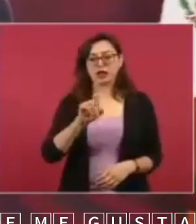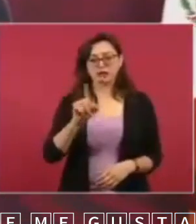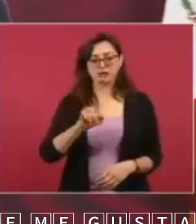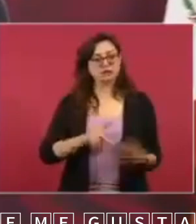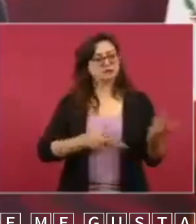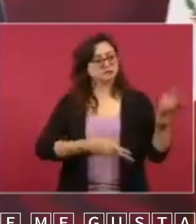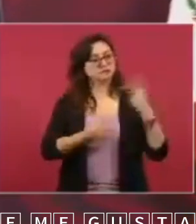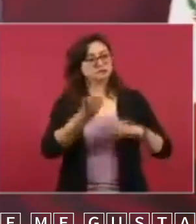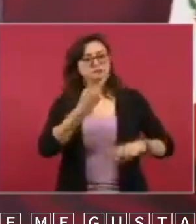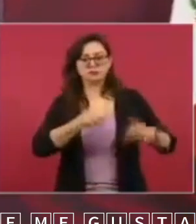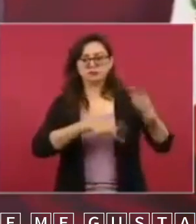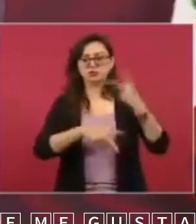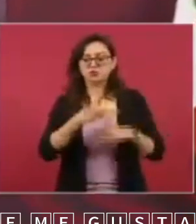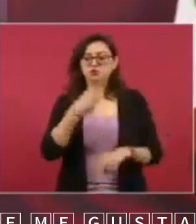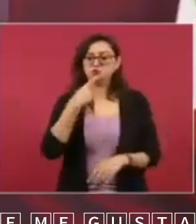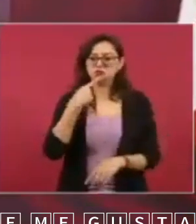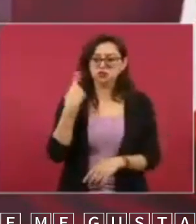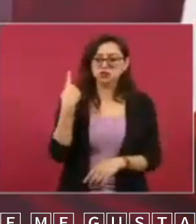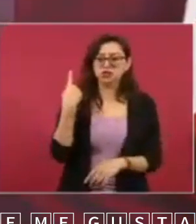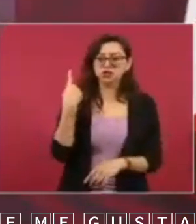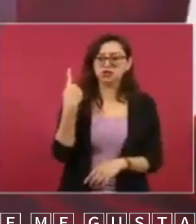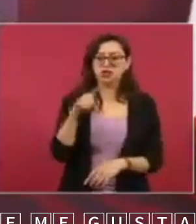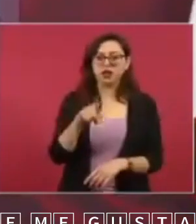porque se puso